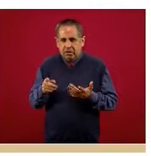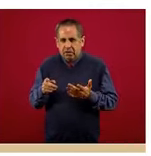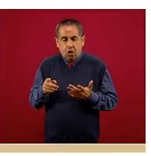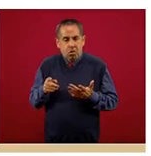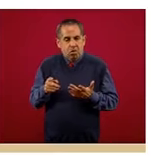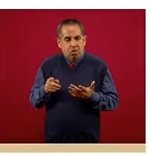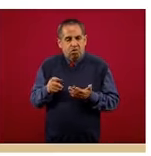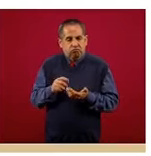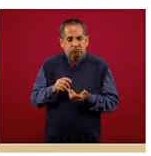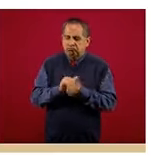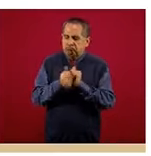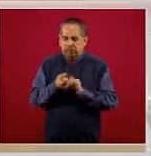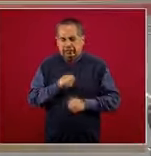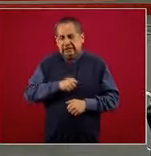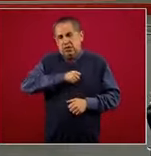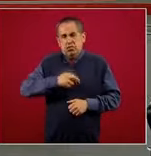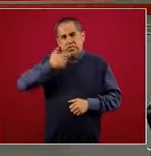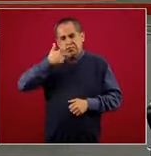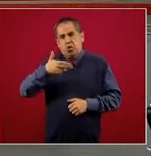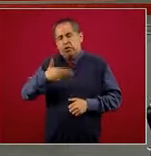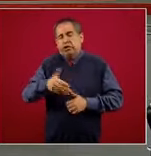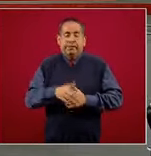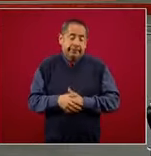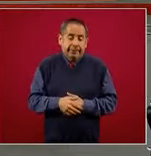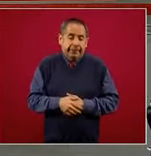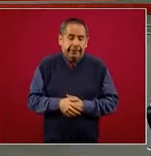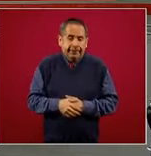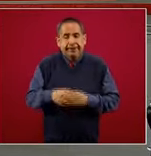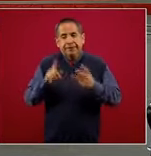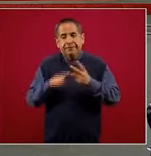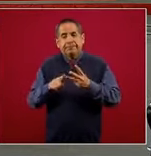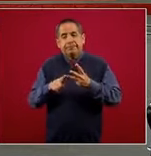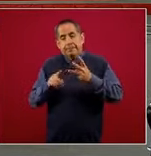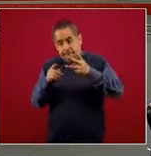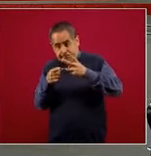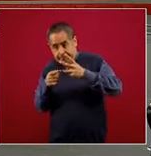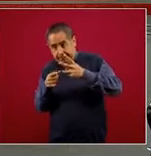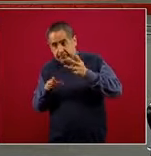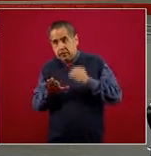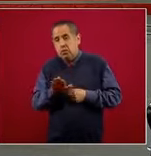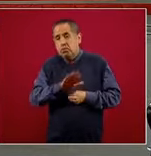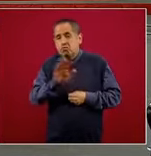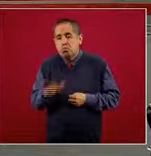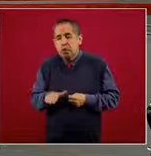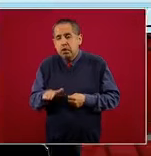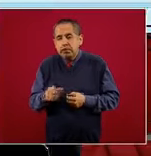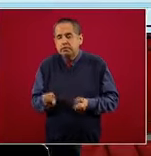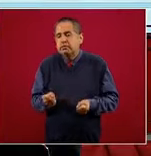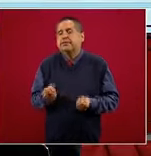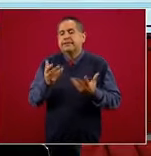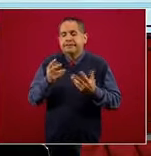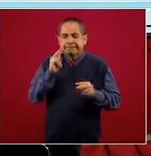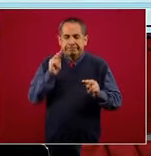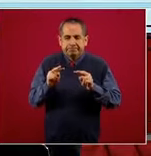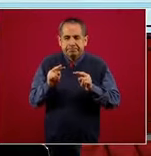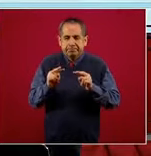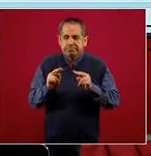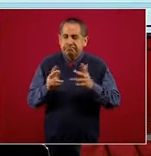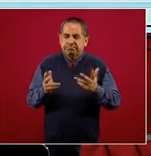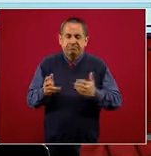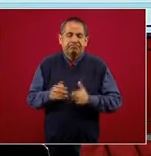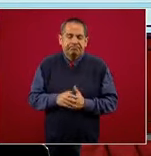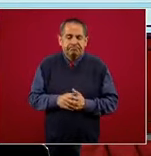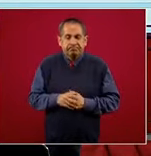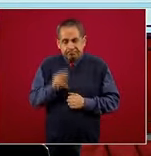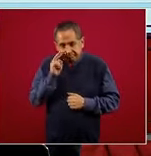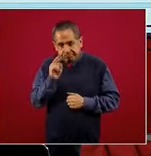recuperar su salud en función de la enfermedad. Y en el caso de las defunciones, así como lo veíamos en el panorama nacional, aquí también